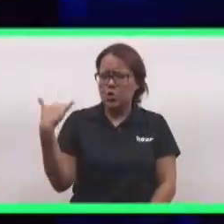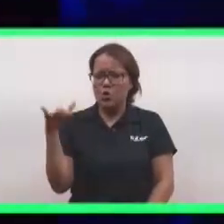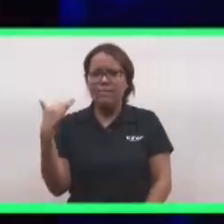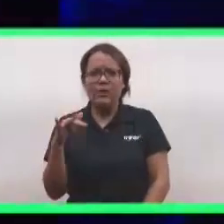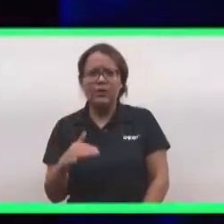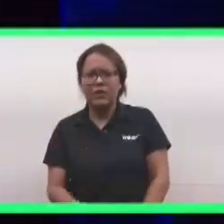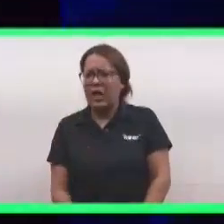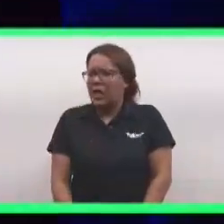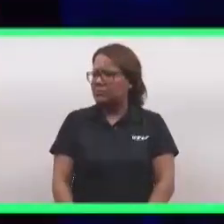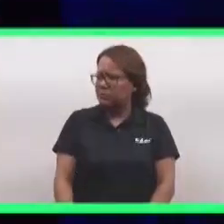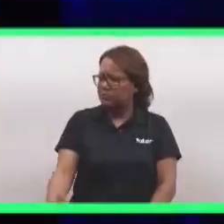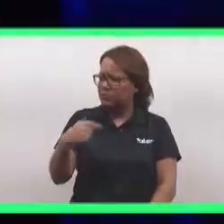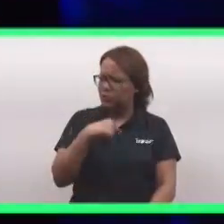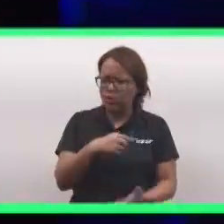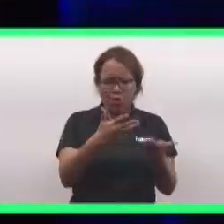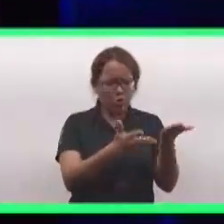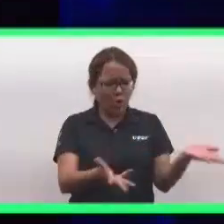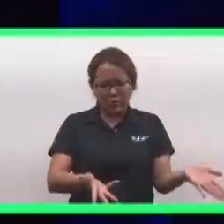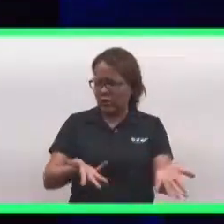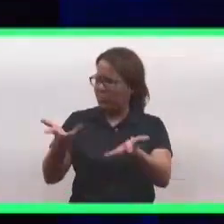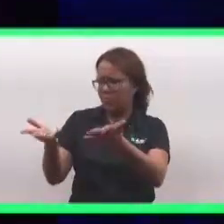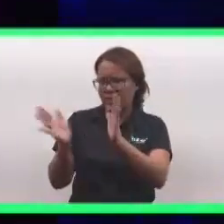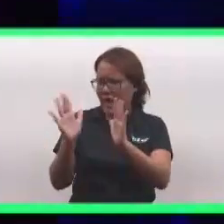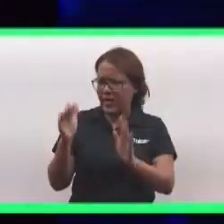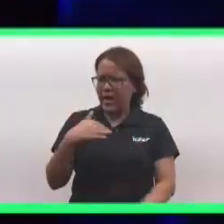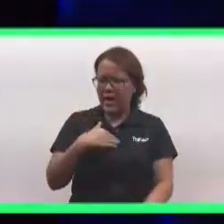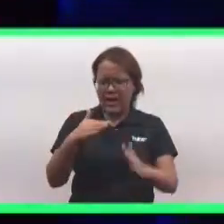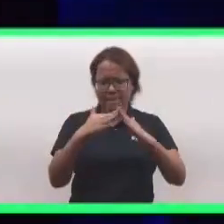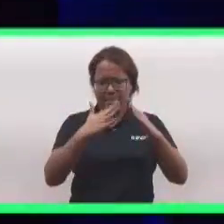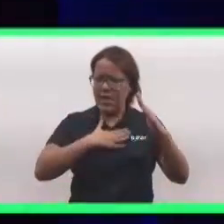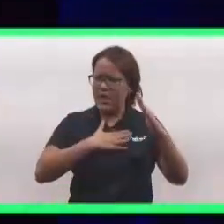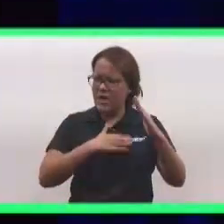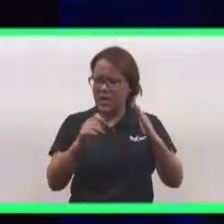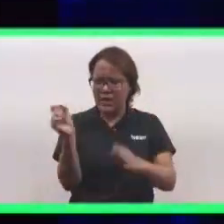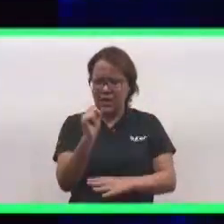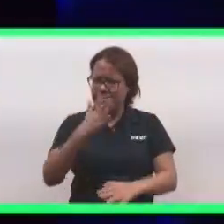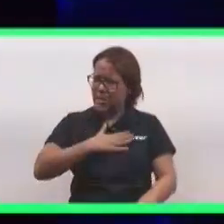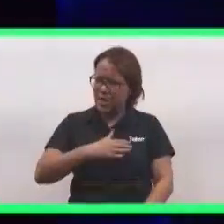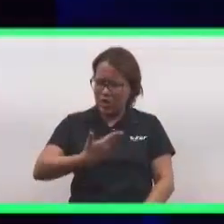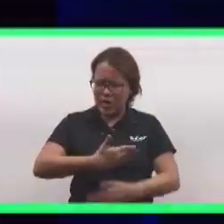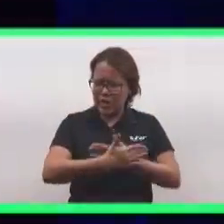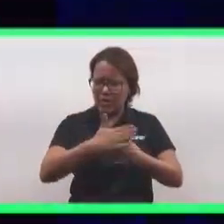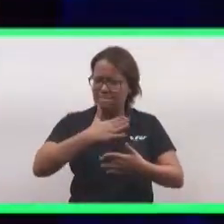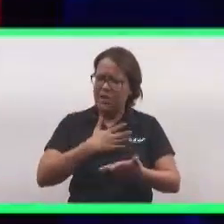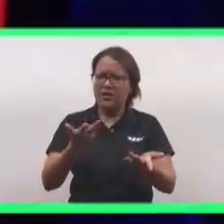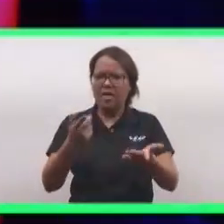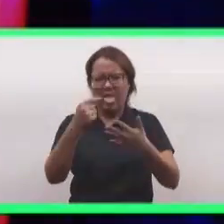yo no te doy nada, esto es mío, esta es mi casa, este es mi carro, estos son mis bienes, estos son mis hijos.